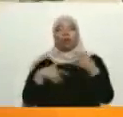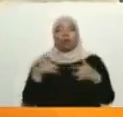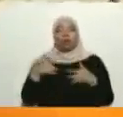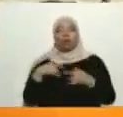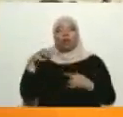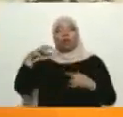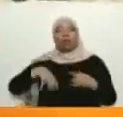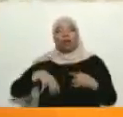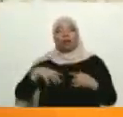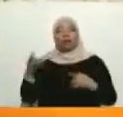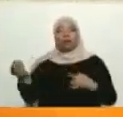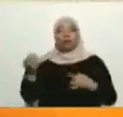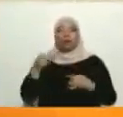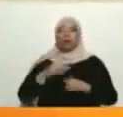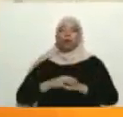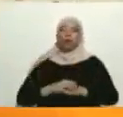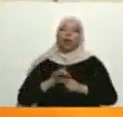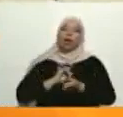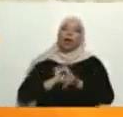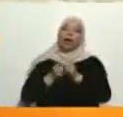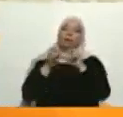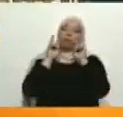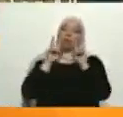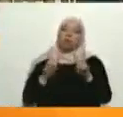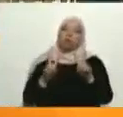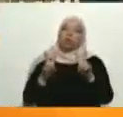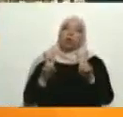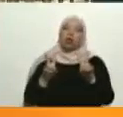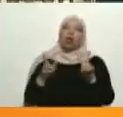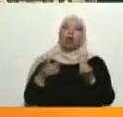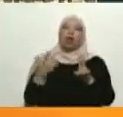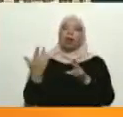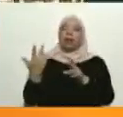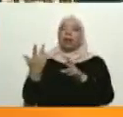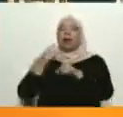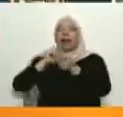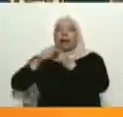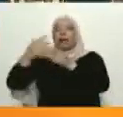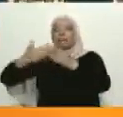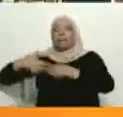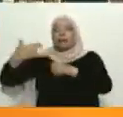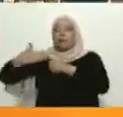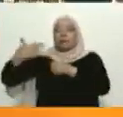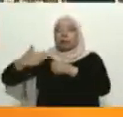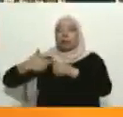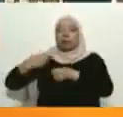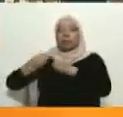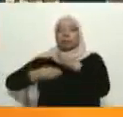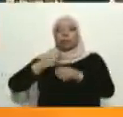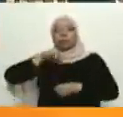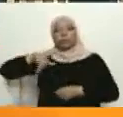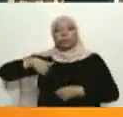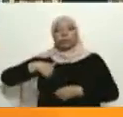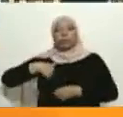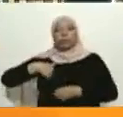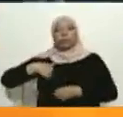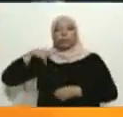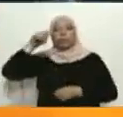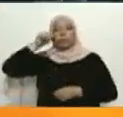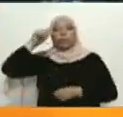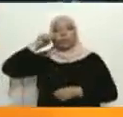sumando para cambiar la visión del rentismo petrolero hacia la economía productiva teniendo Obviamente el turismo